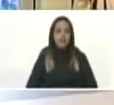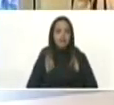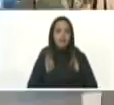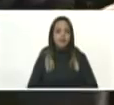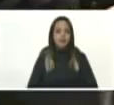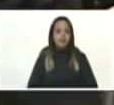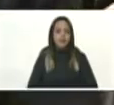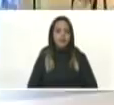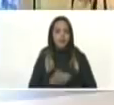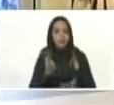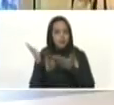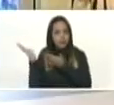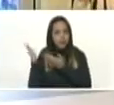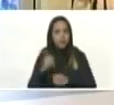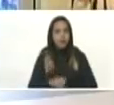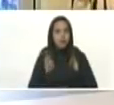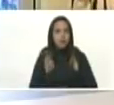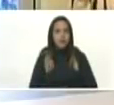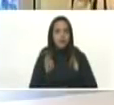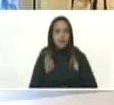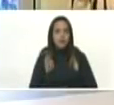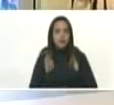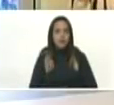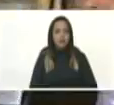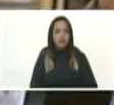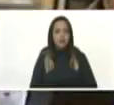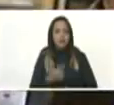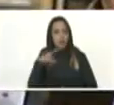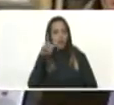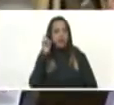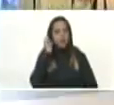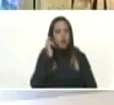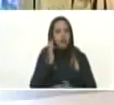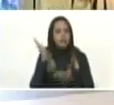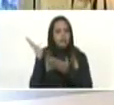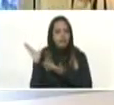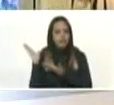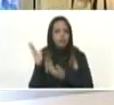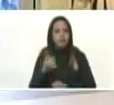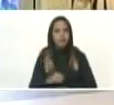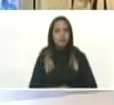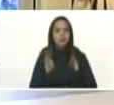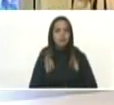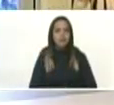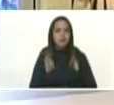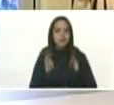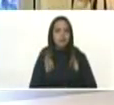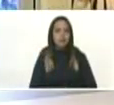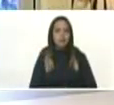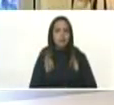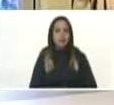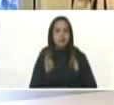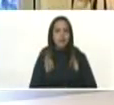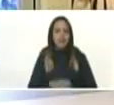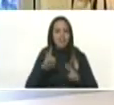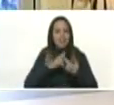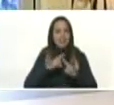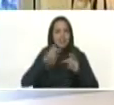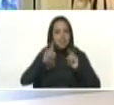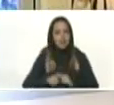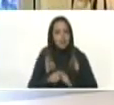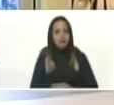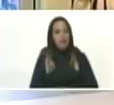Zambrano, Flor Elba Ramírez Ordóñez, compañera. De Táchira también,